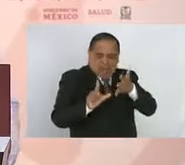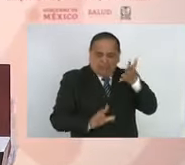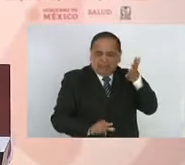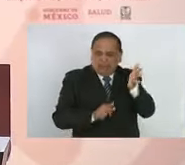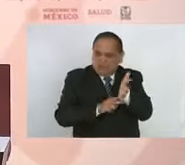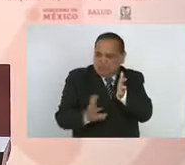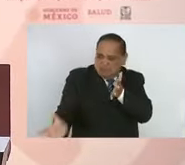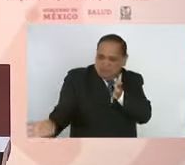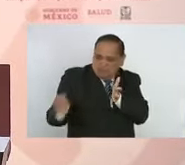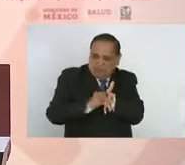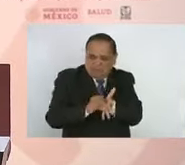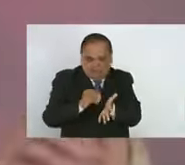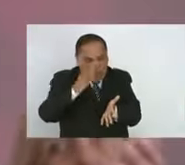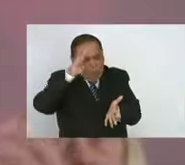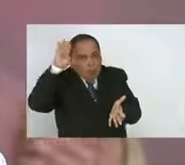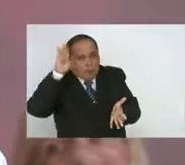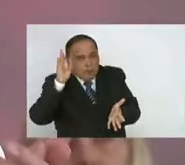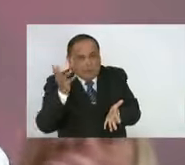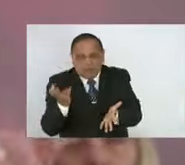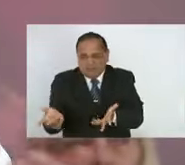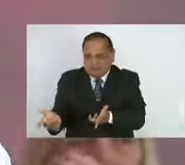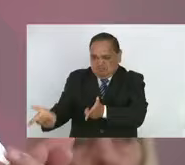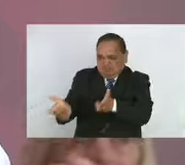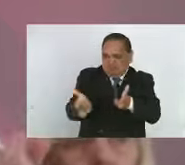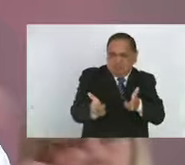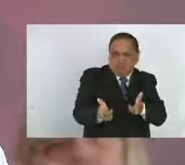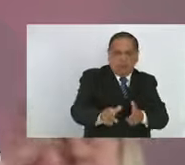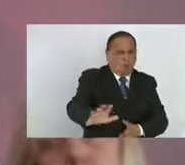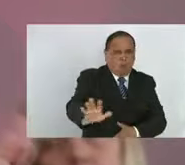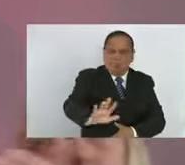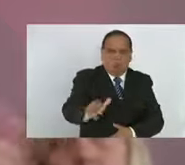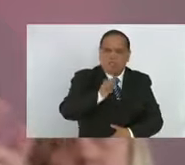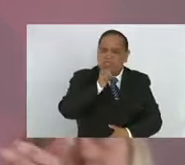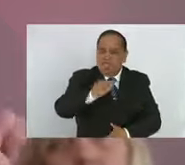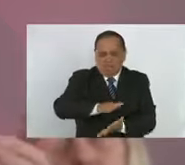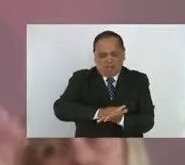de supuestos terroristas.